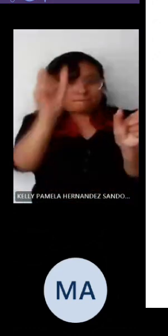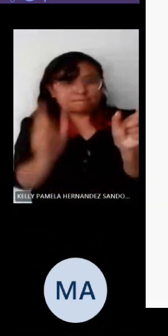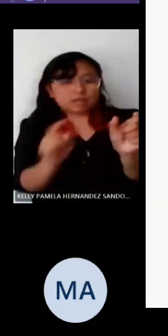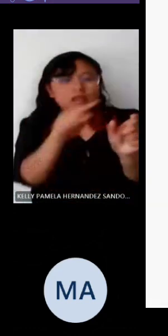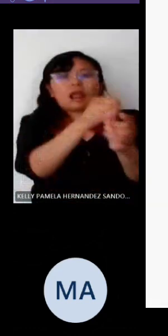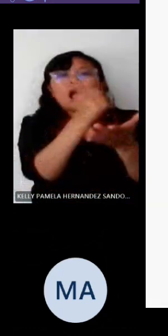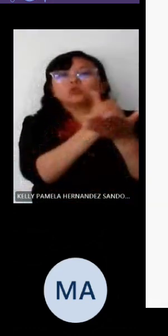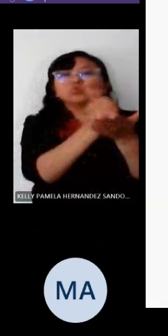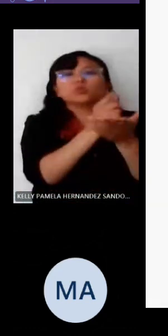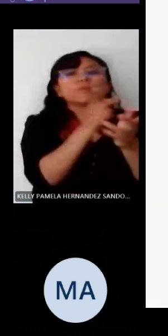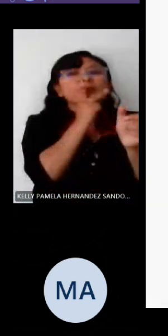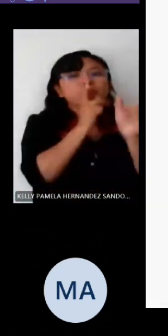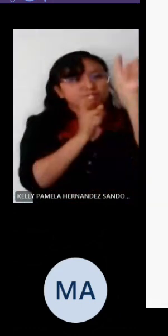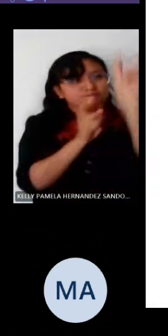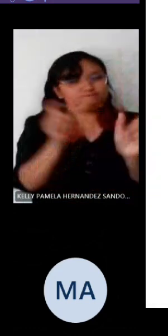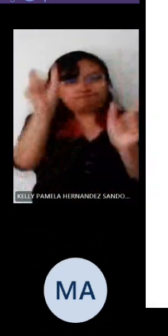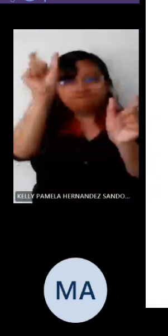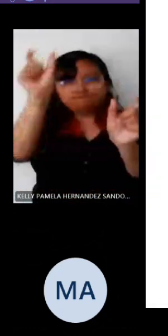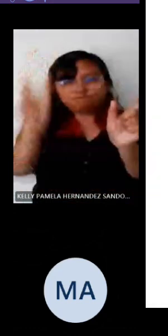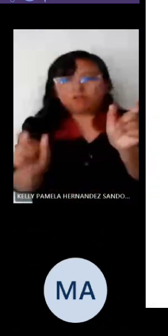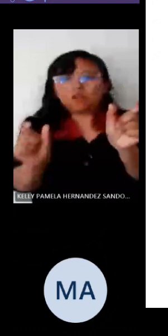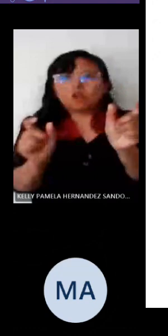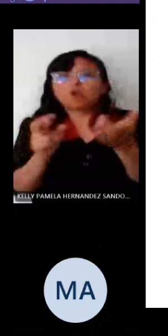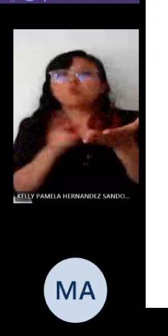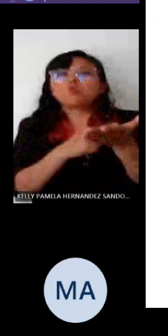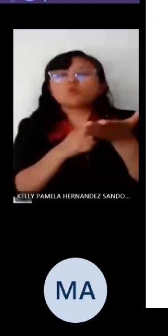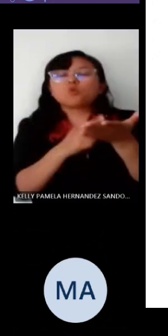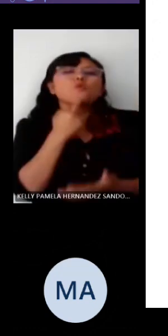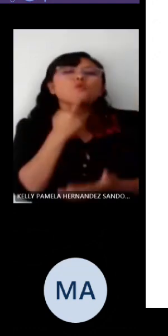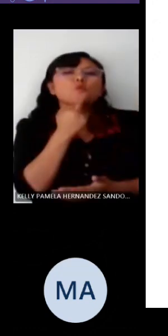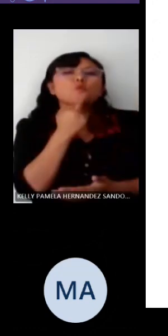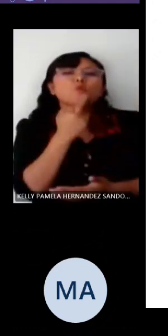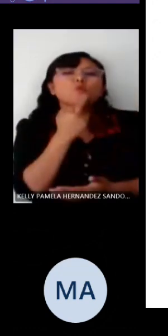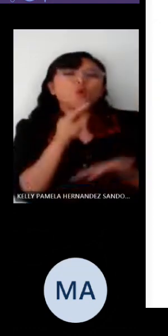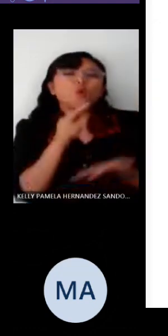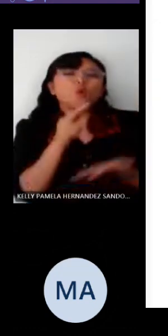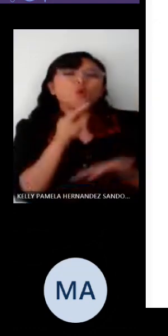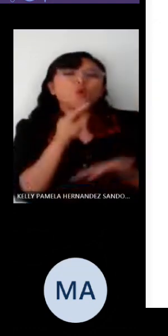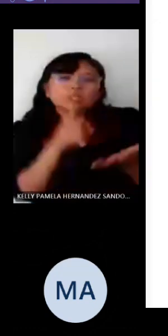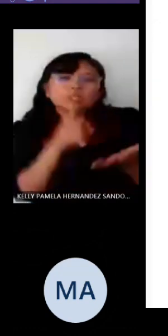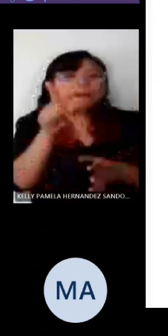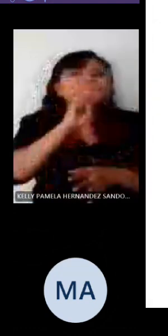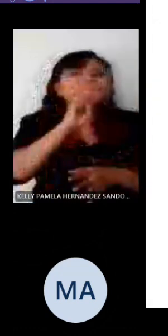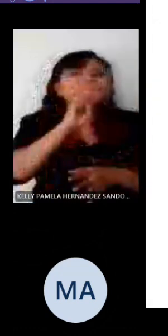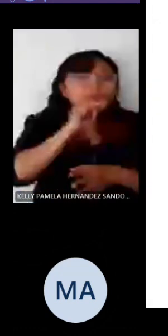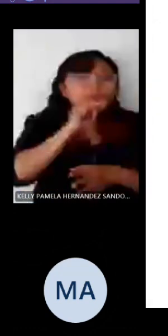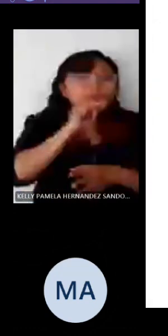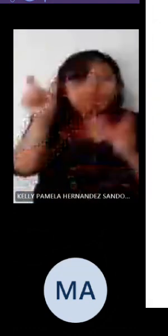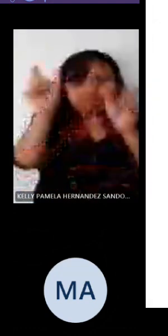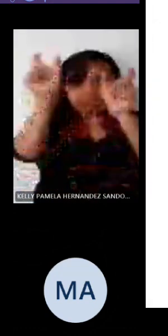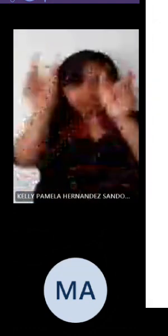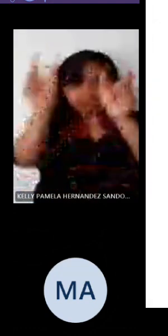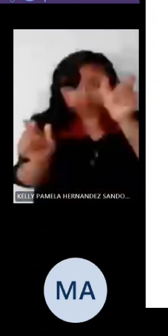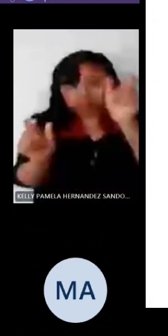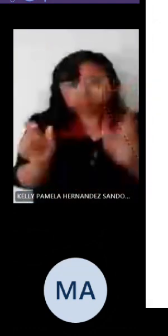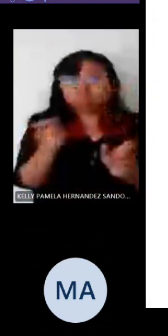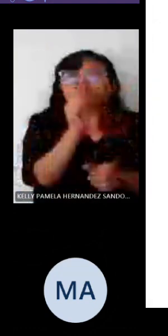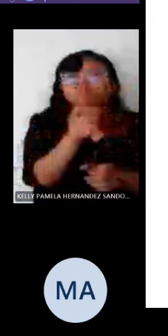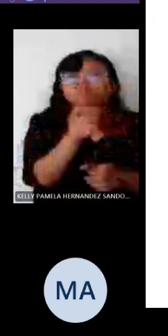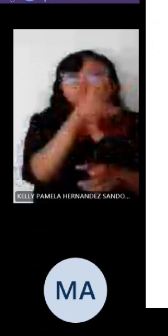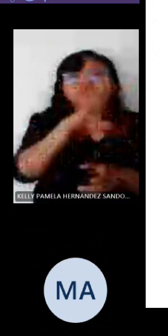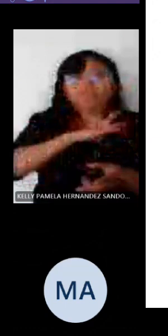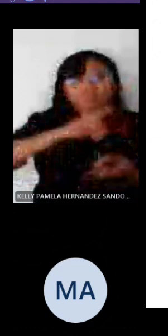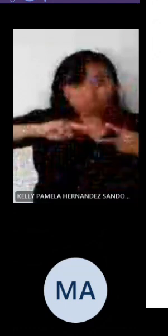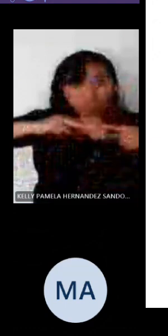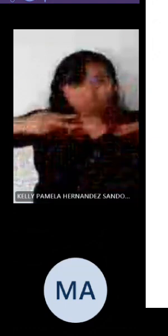o como gris y del otro lado se ve el cromosoma materno que se ve en rosado, tenemos que los genes, entonces